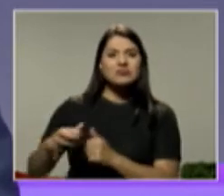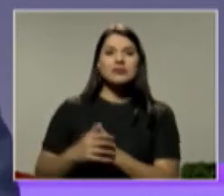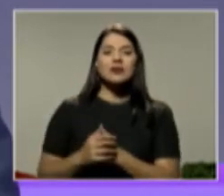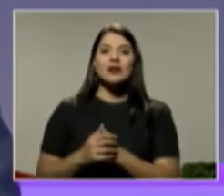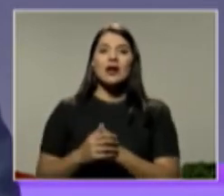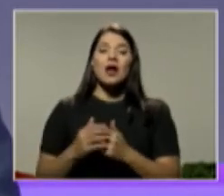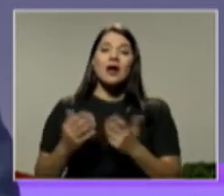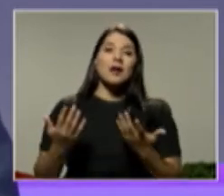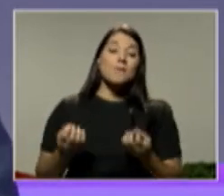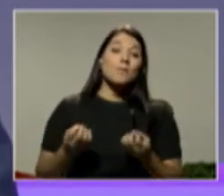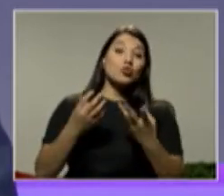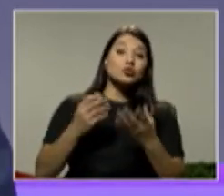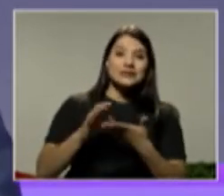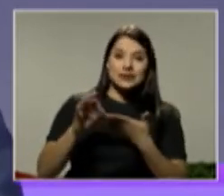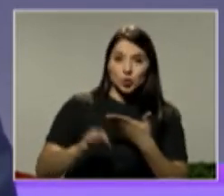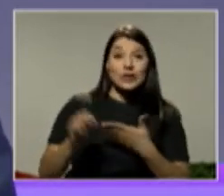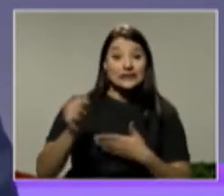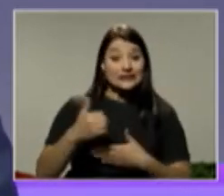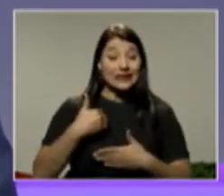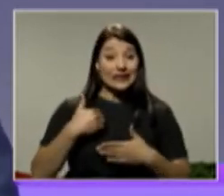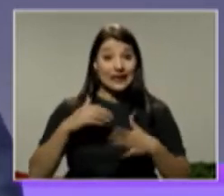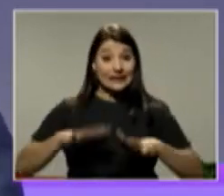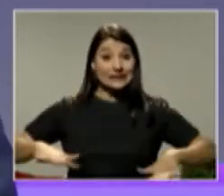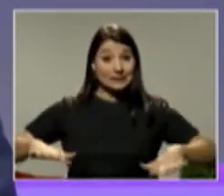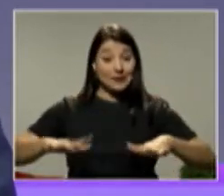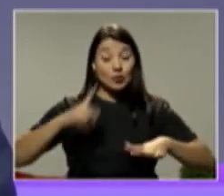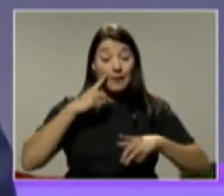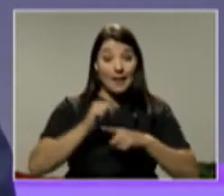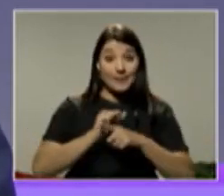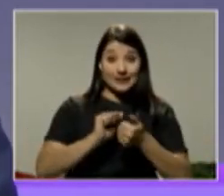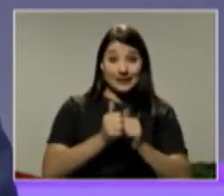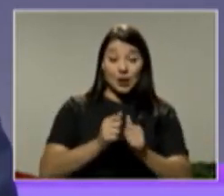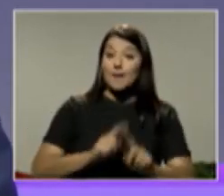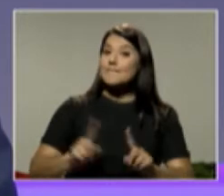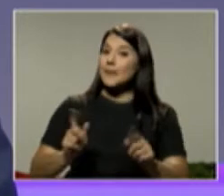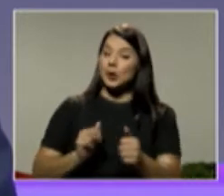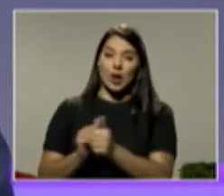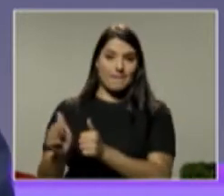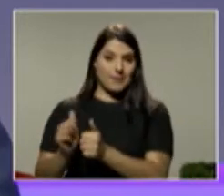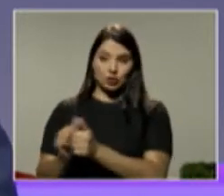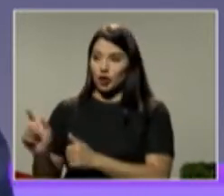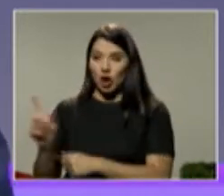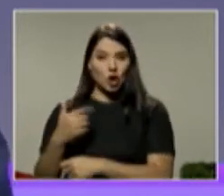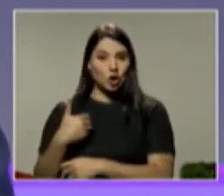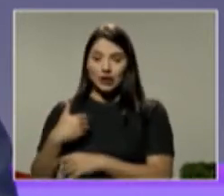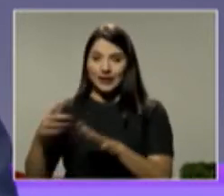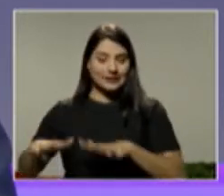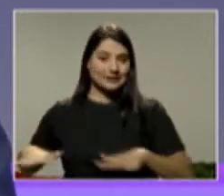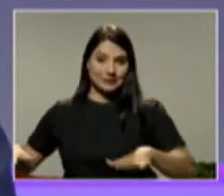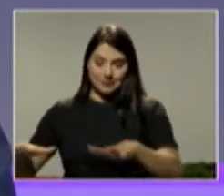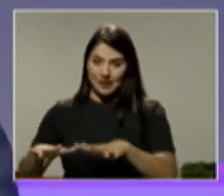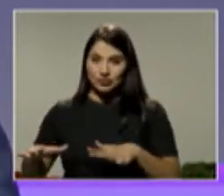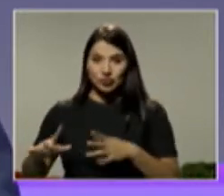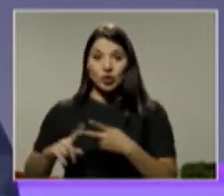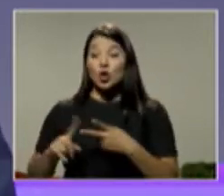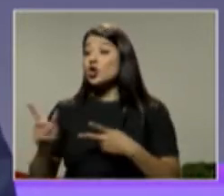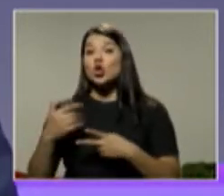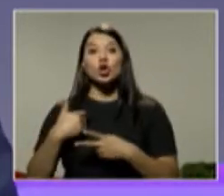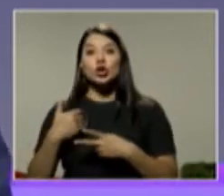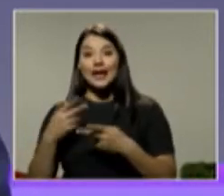hay muchas escuelas que sí tienen infraestructura, la gran mayoría, me atrevo a decir, de que carecen de esa infraestructura, carecen de